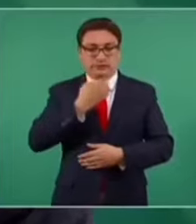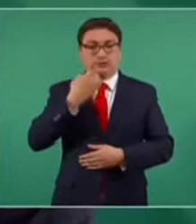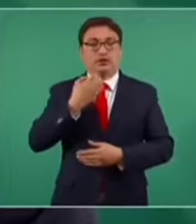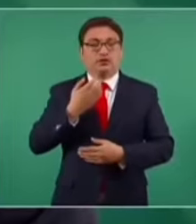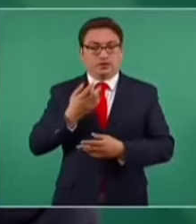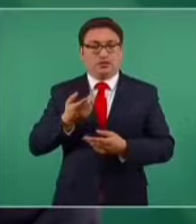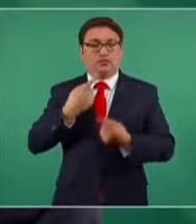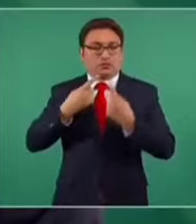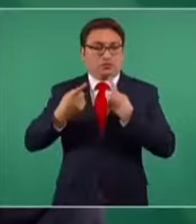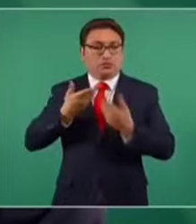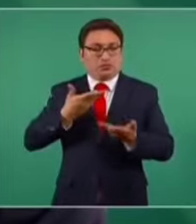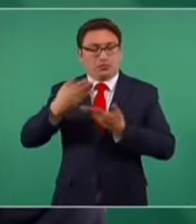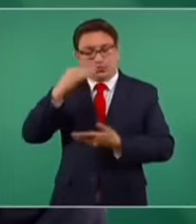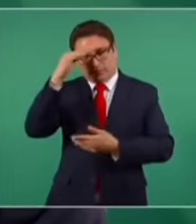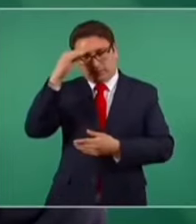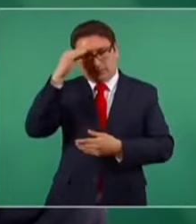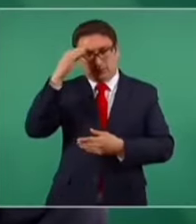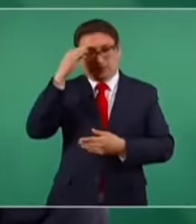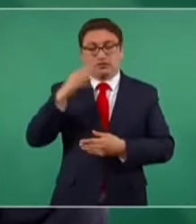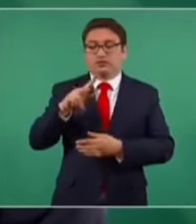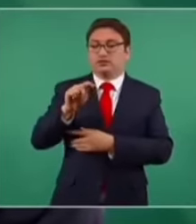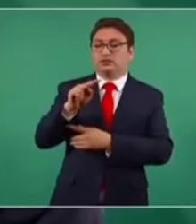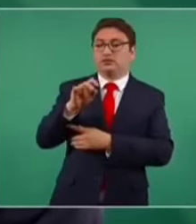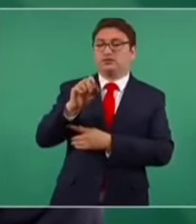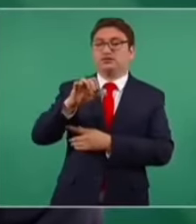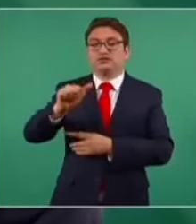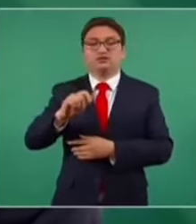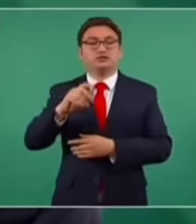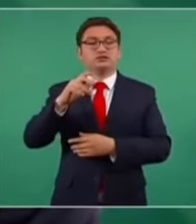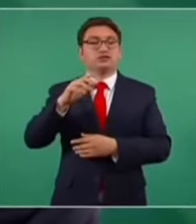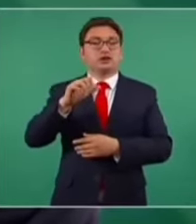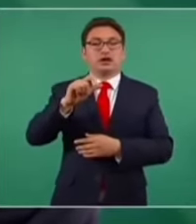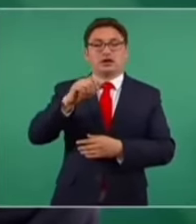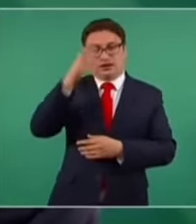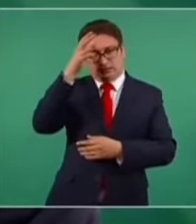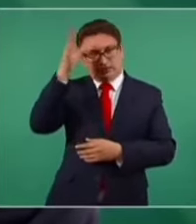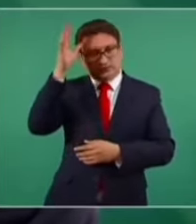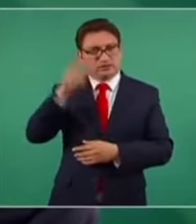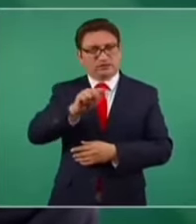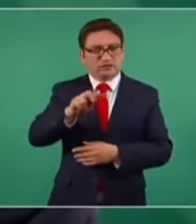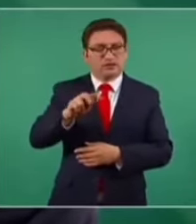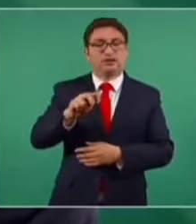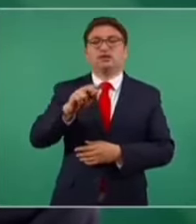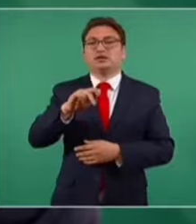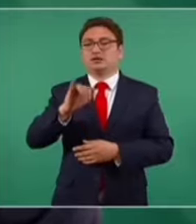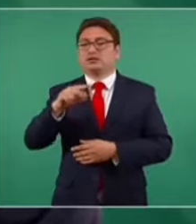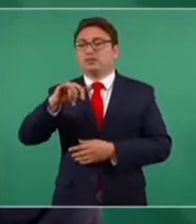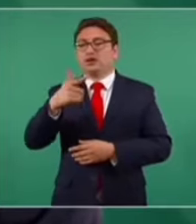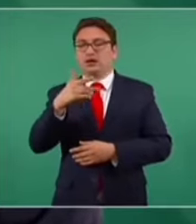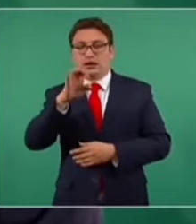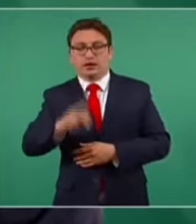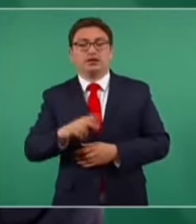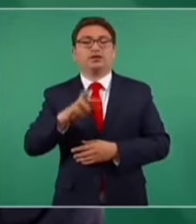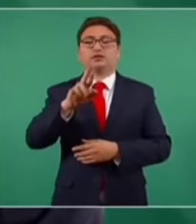reflexión, en Televisa, en Azteca, en Imagen, en